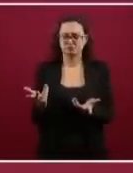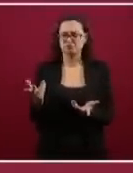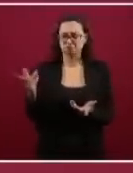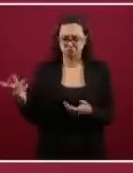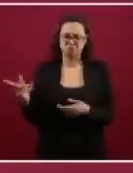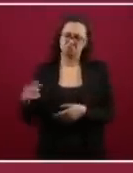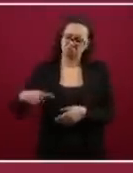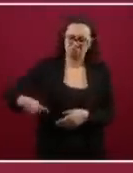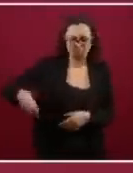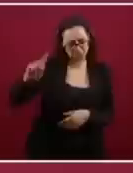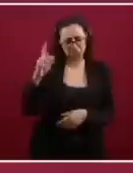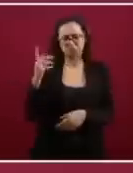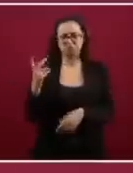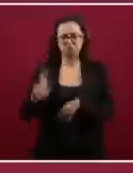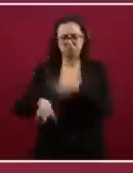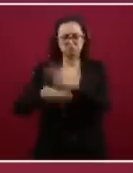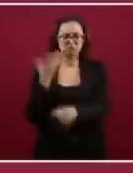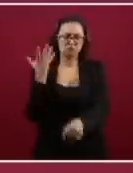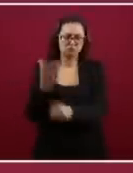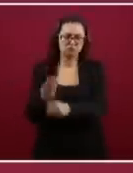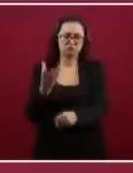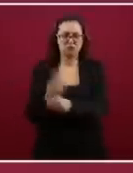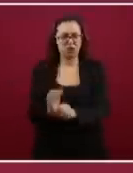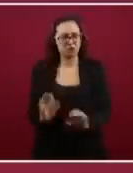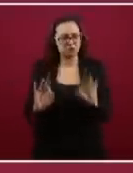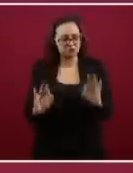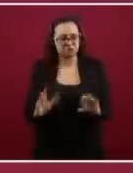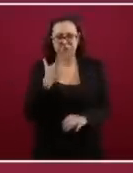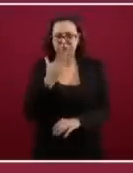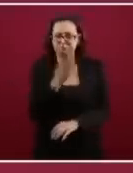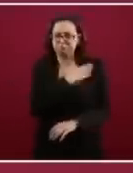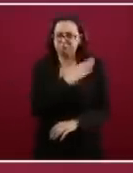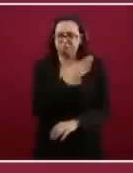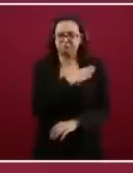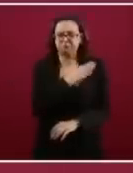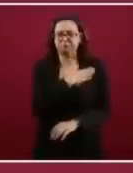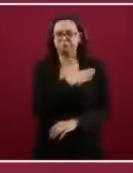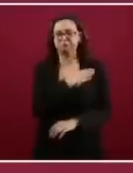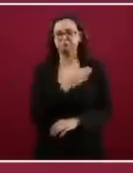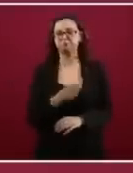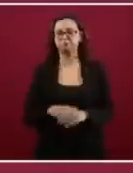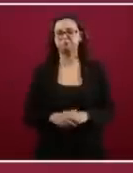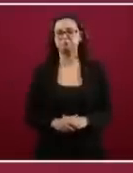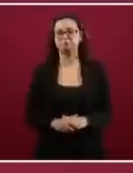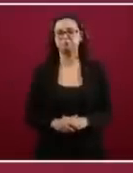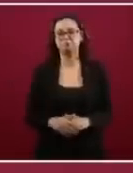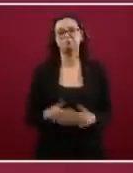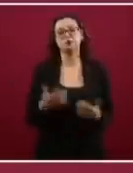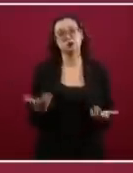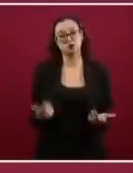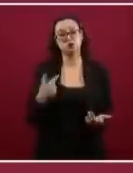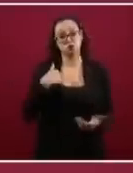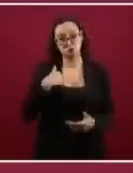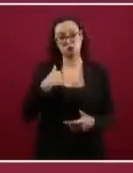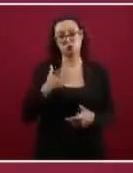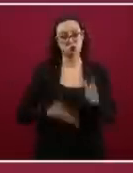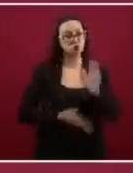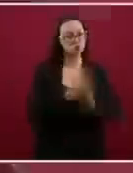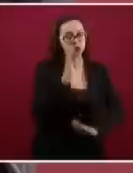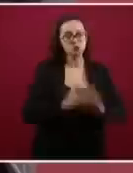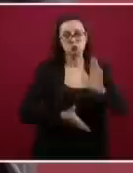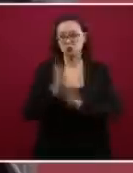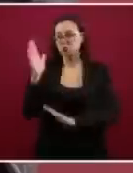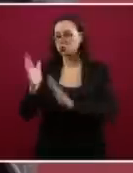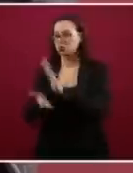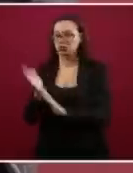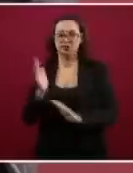carretera. Eso es bueno, muy bueno. Entonces ya voy a seguir pasando por todos